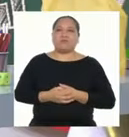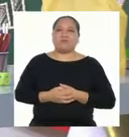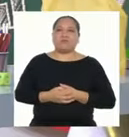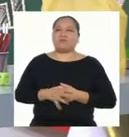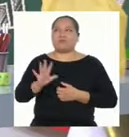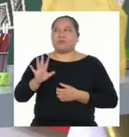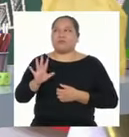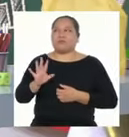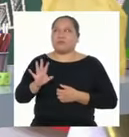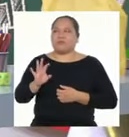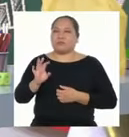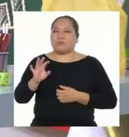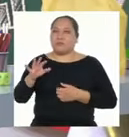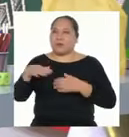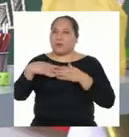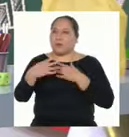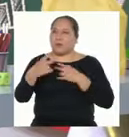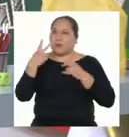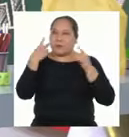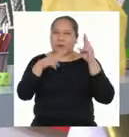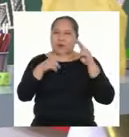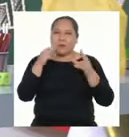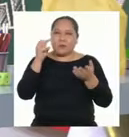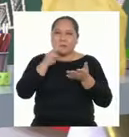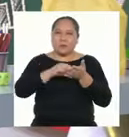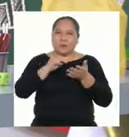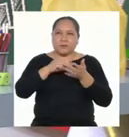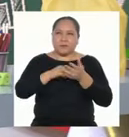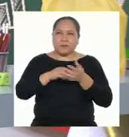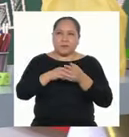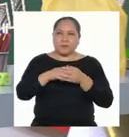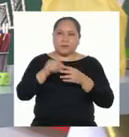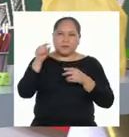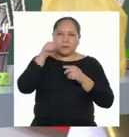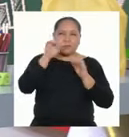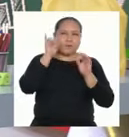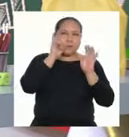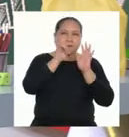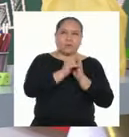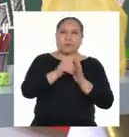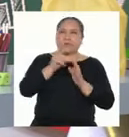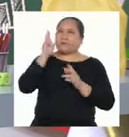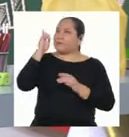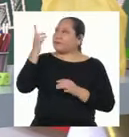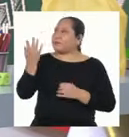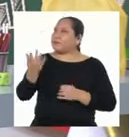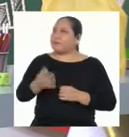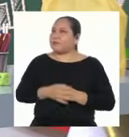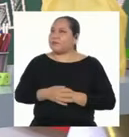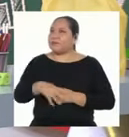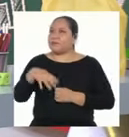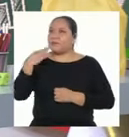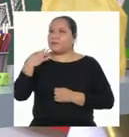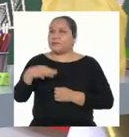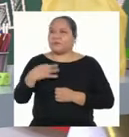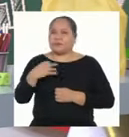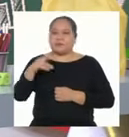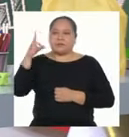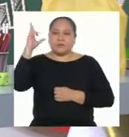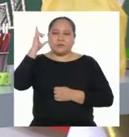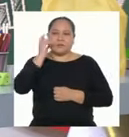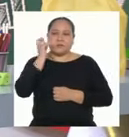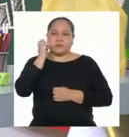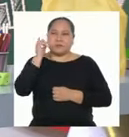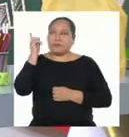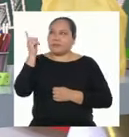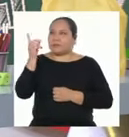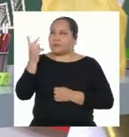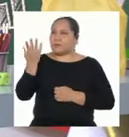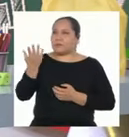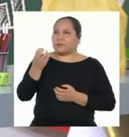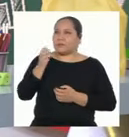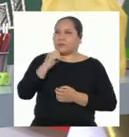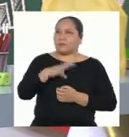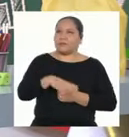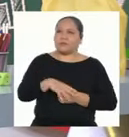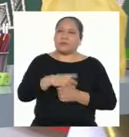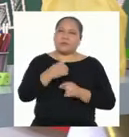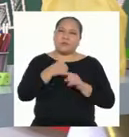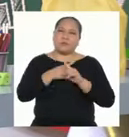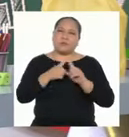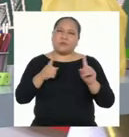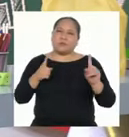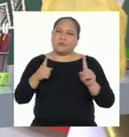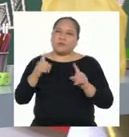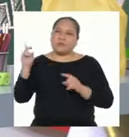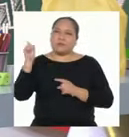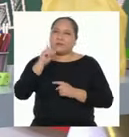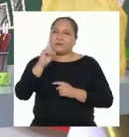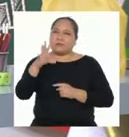A ver, luego veremos más en detalle esa imagen. Profesor, siempre se suele escuchar lo que acaba de decir, pero muchas